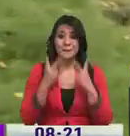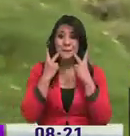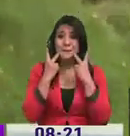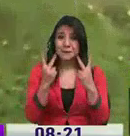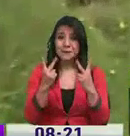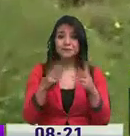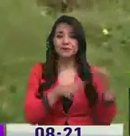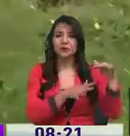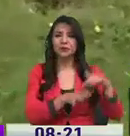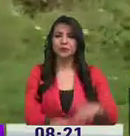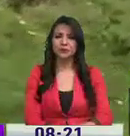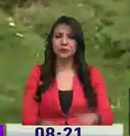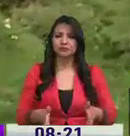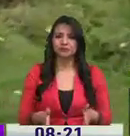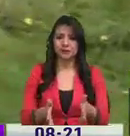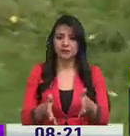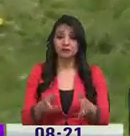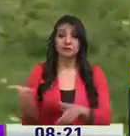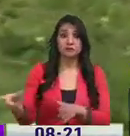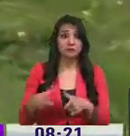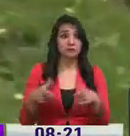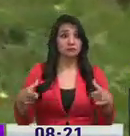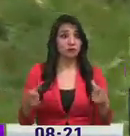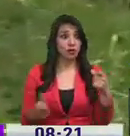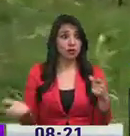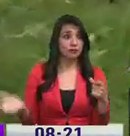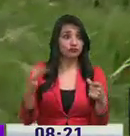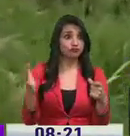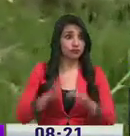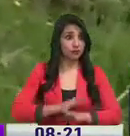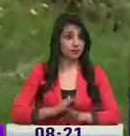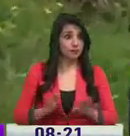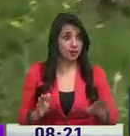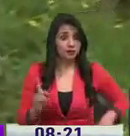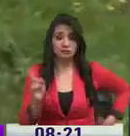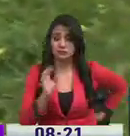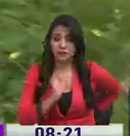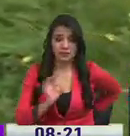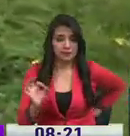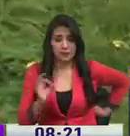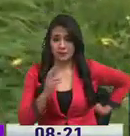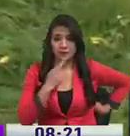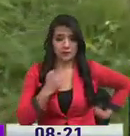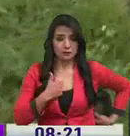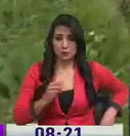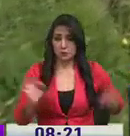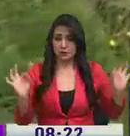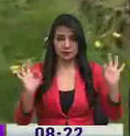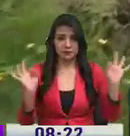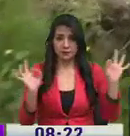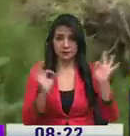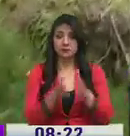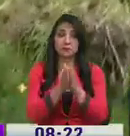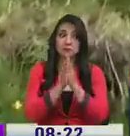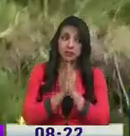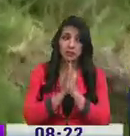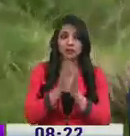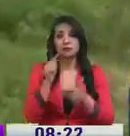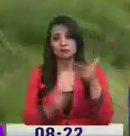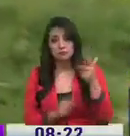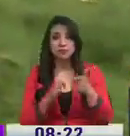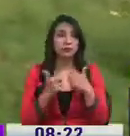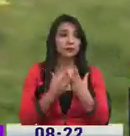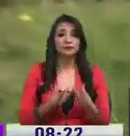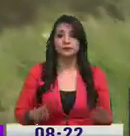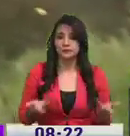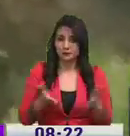el deslizamiento de tierra. Vino una volqueta y desde ahí no más. No hemos tenido ninguna respuesta a lo que hemos pedido y a lo que nos sucede.